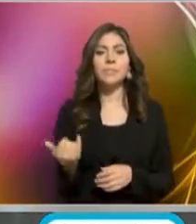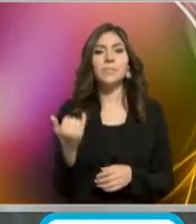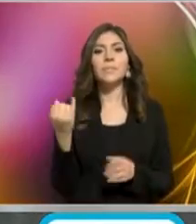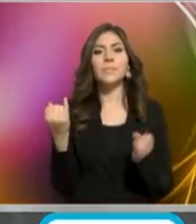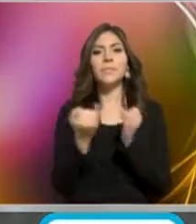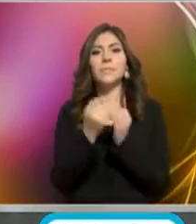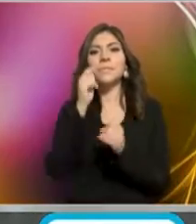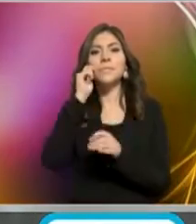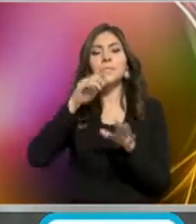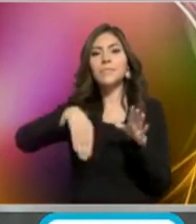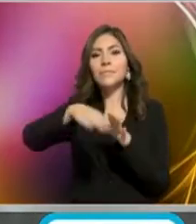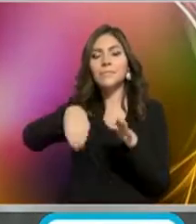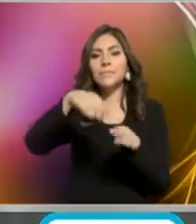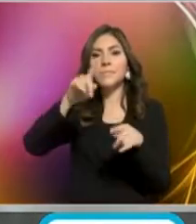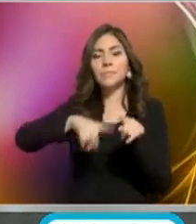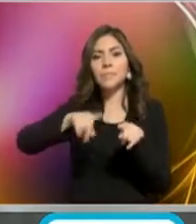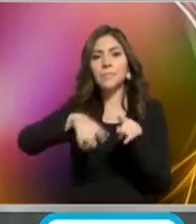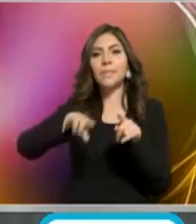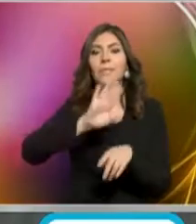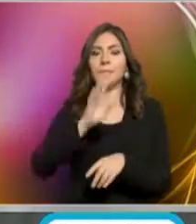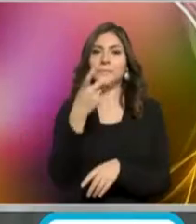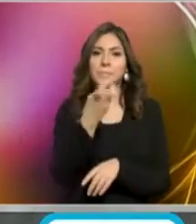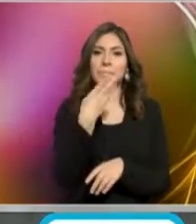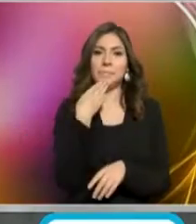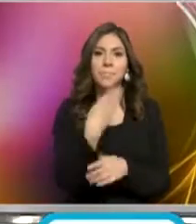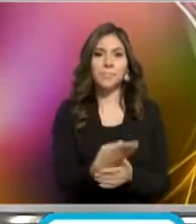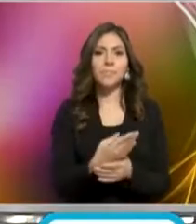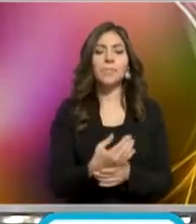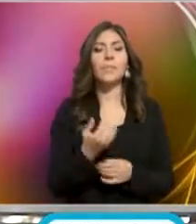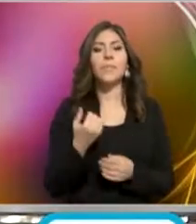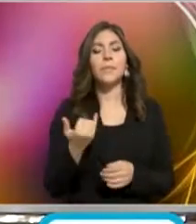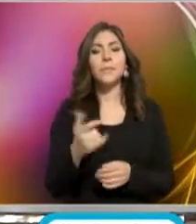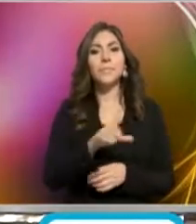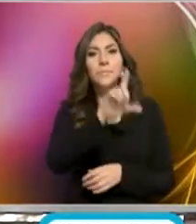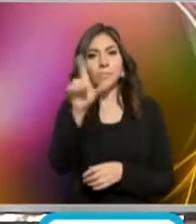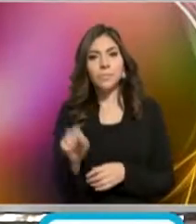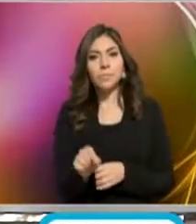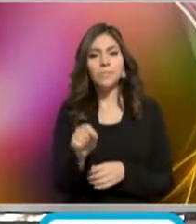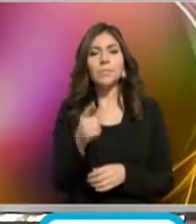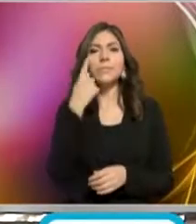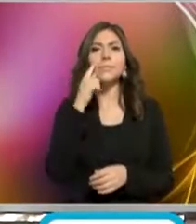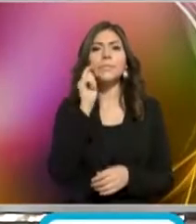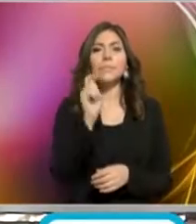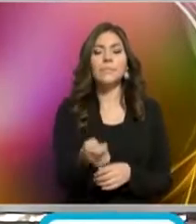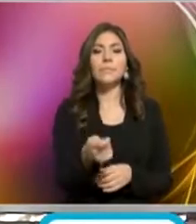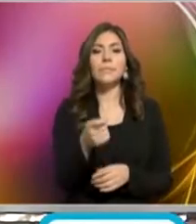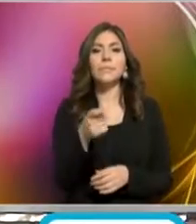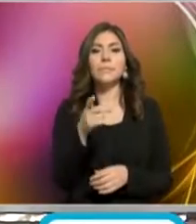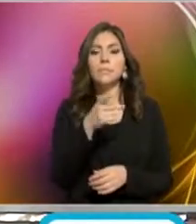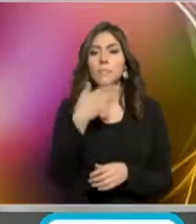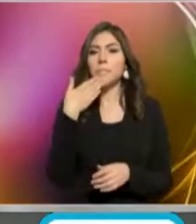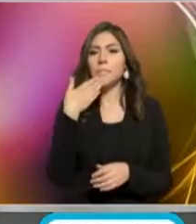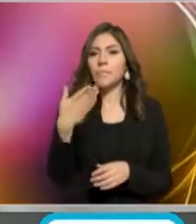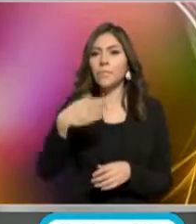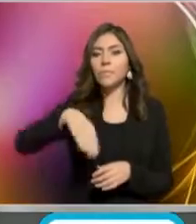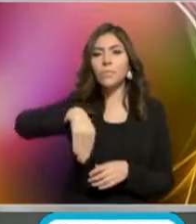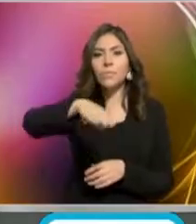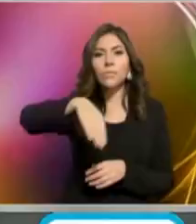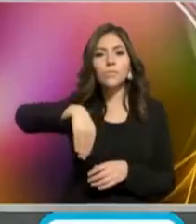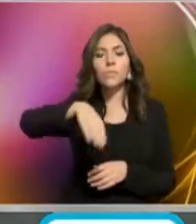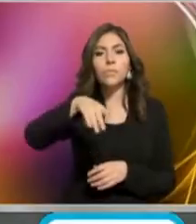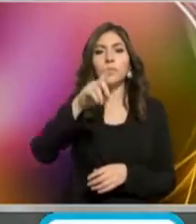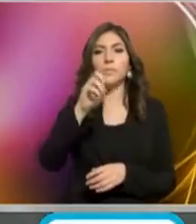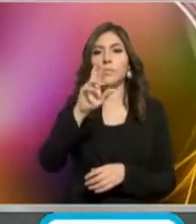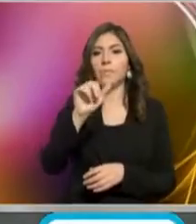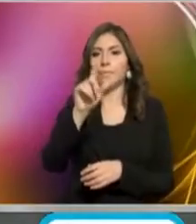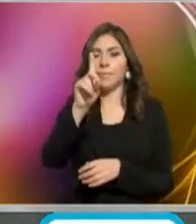¿no? Ahí está. Ahí está. Entonces, bueno, el chiste es que se dore muy bien Sí. y caramelizarlo